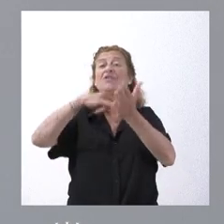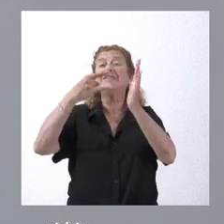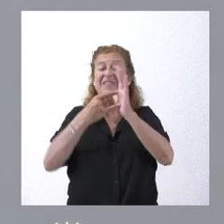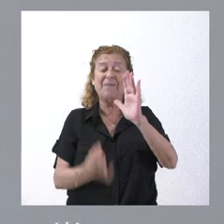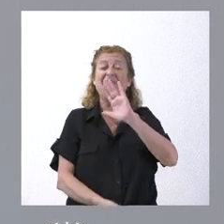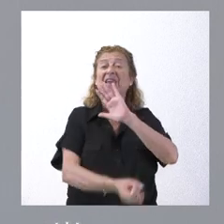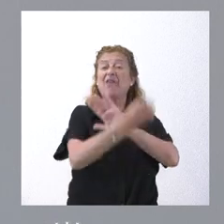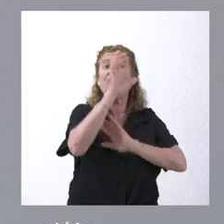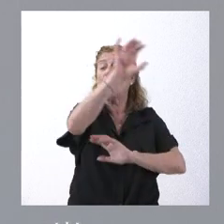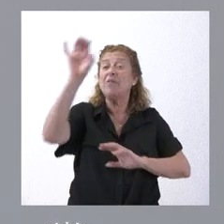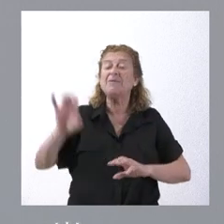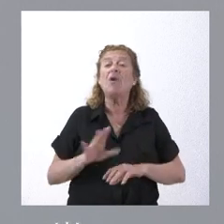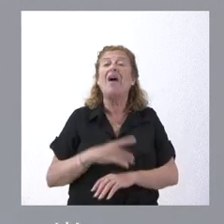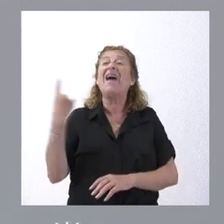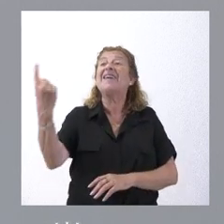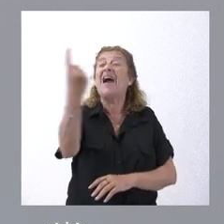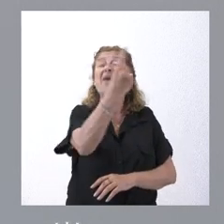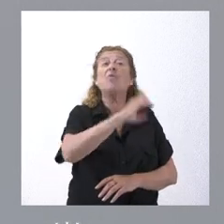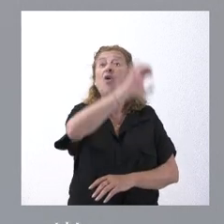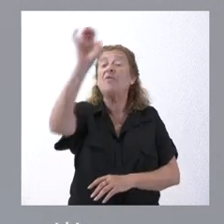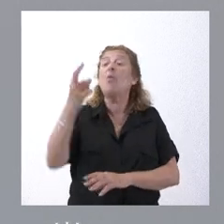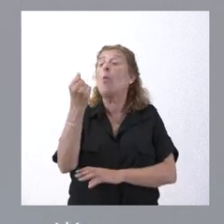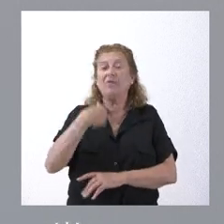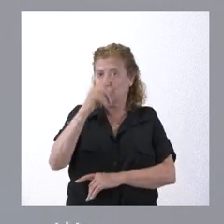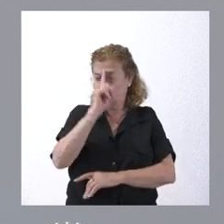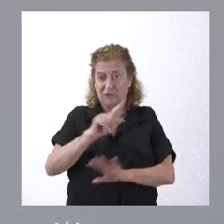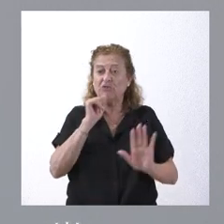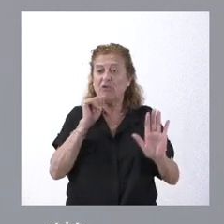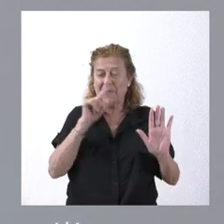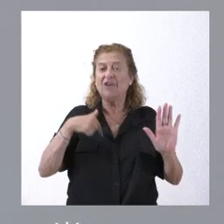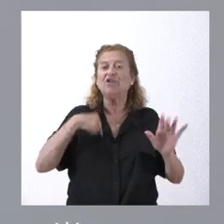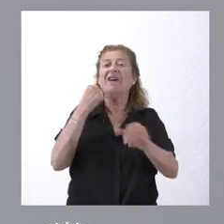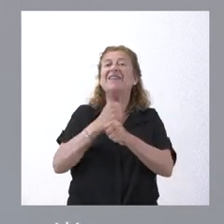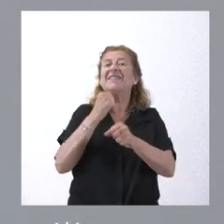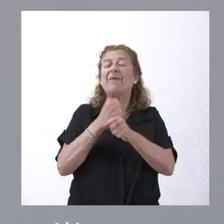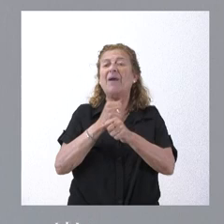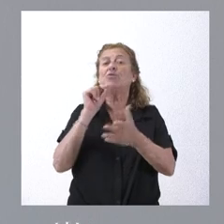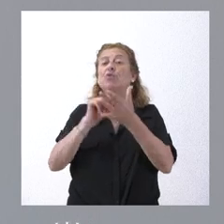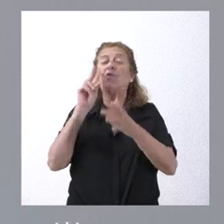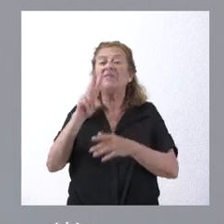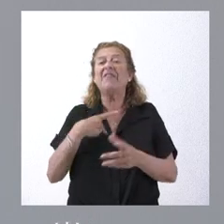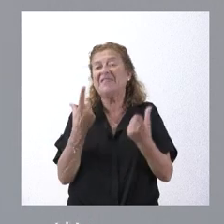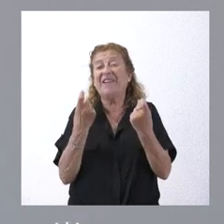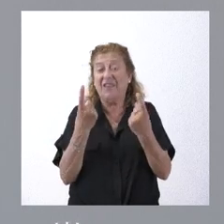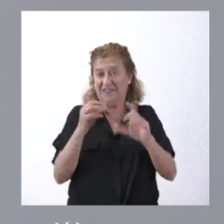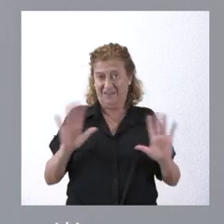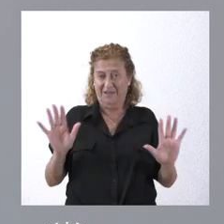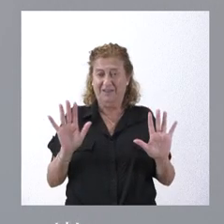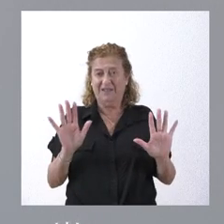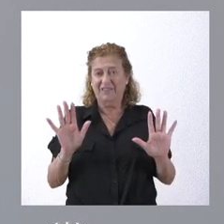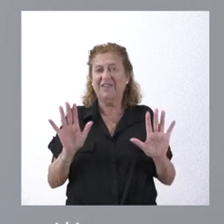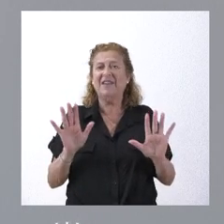comunidades autónomas, pero no la cantidad correspondiente a cada una de las comunidades autónomas. Nosotros estamos trabajando desde el punto de vista de las necesidades de